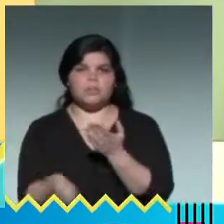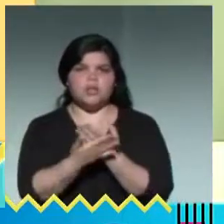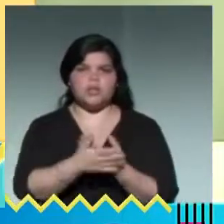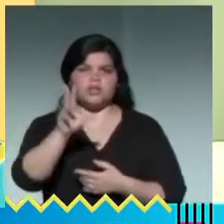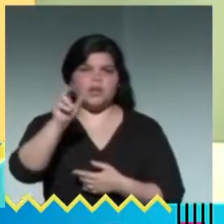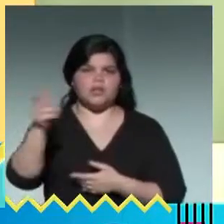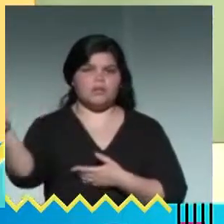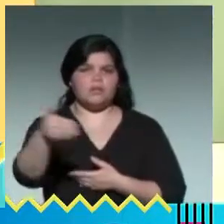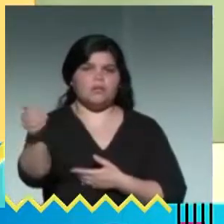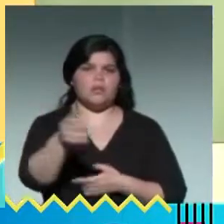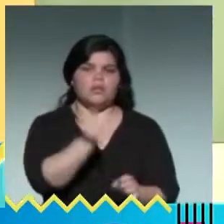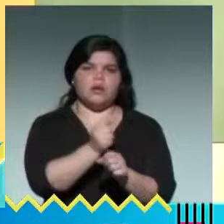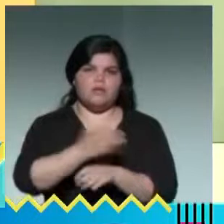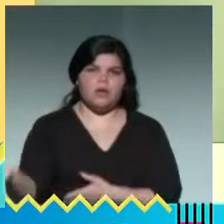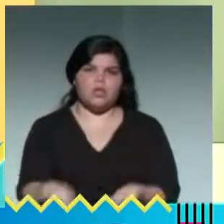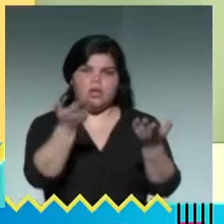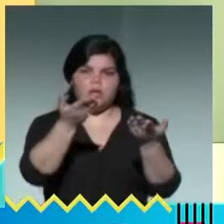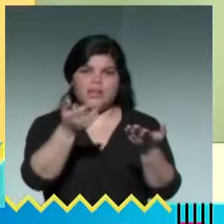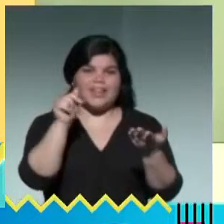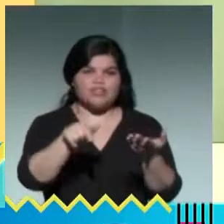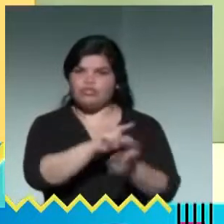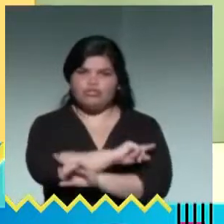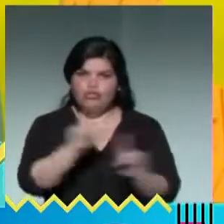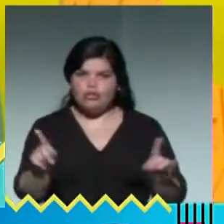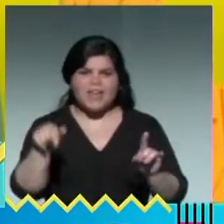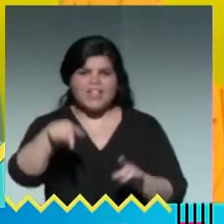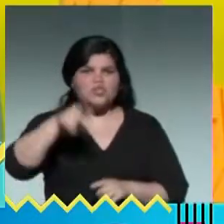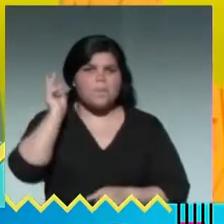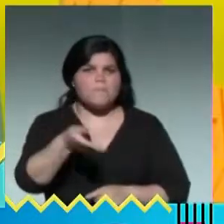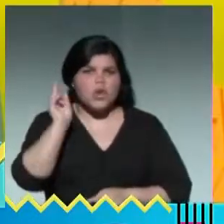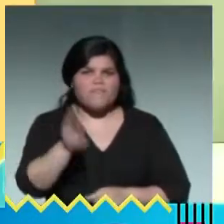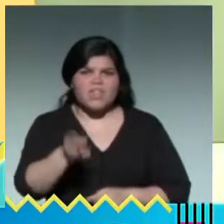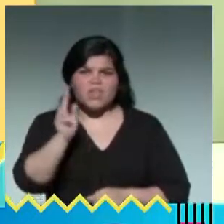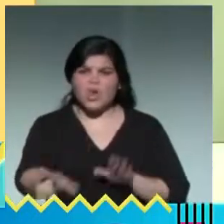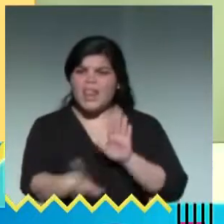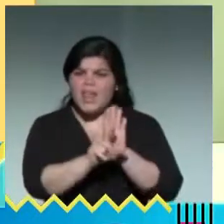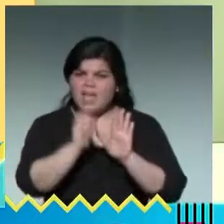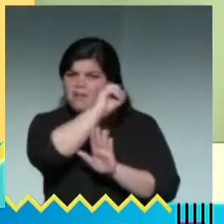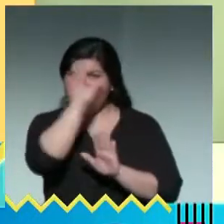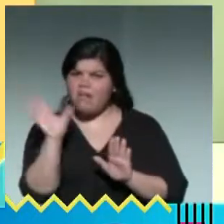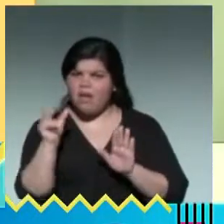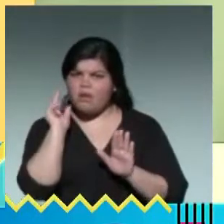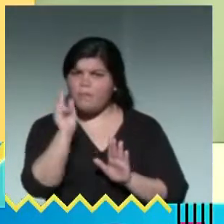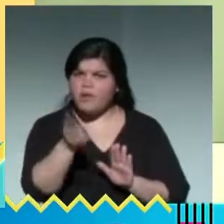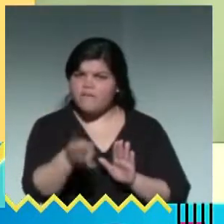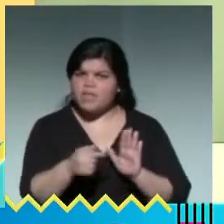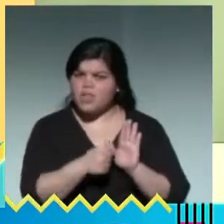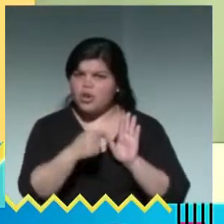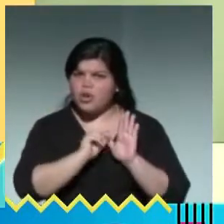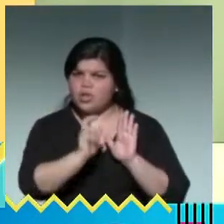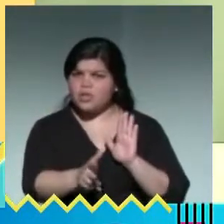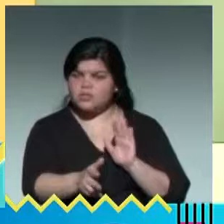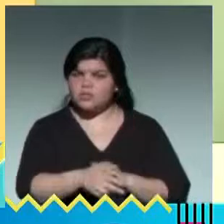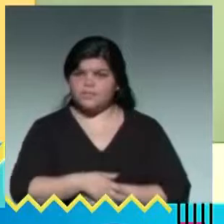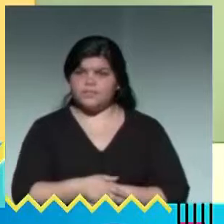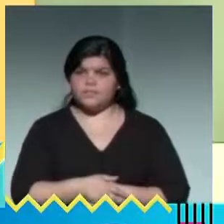a trabajar. Para que eso no ocurra, nuestra ley eso lo prohíbe y lo deja bien encapsulado, en tanto y en cuanto no